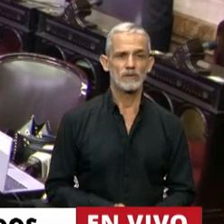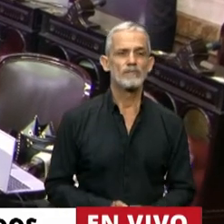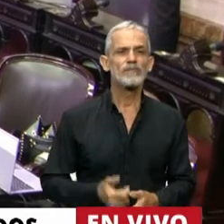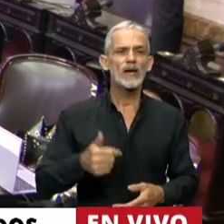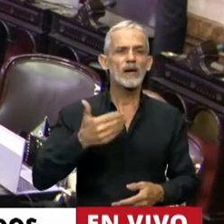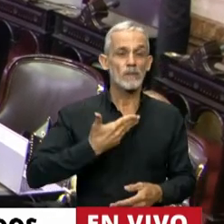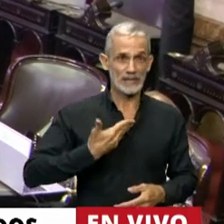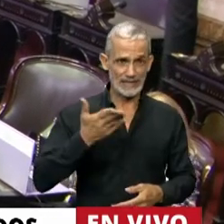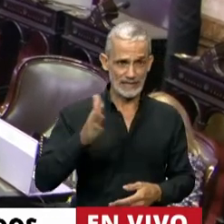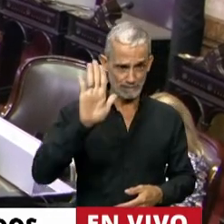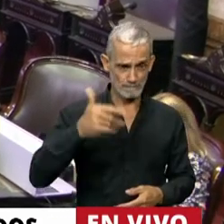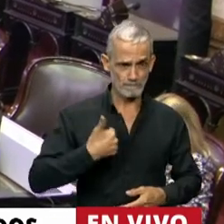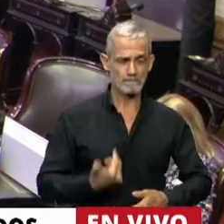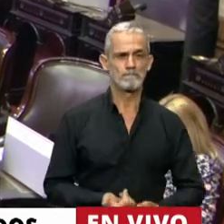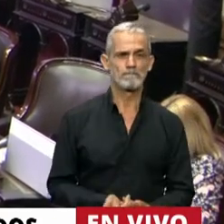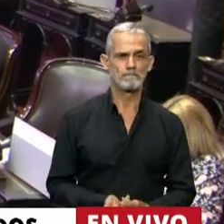Presidente.